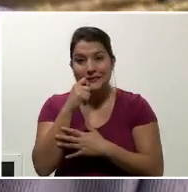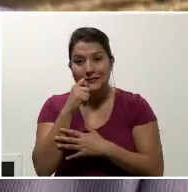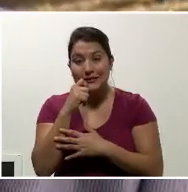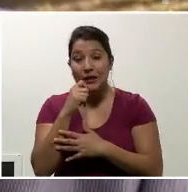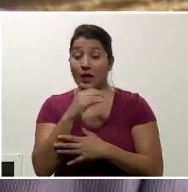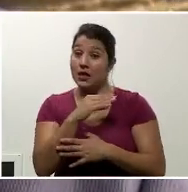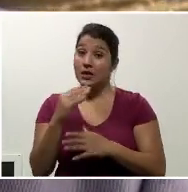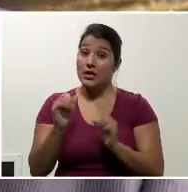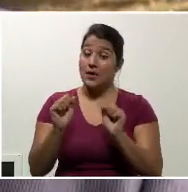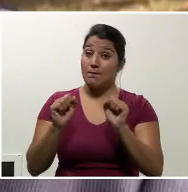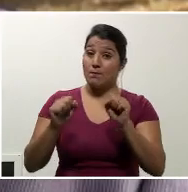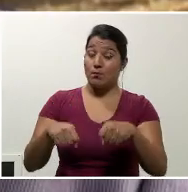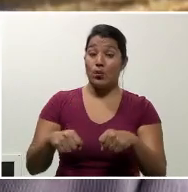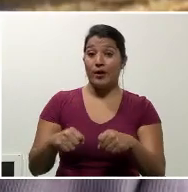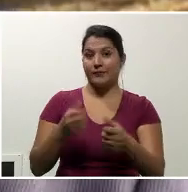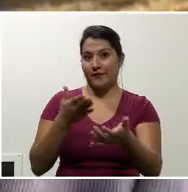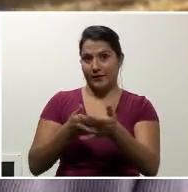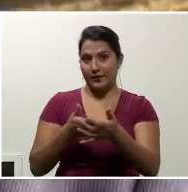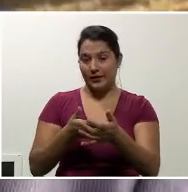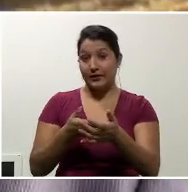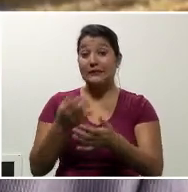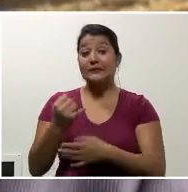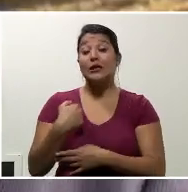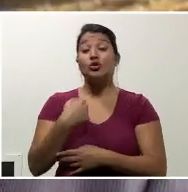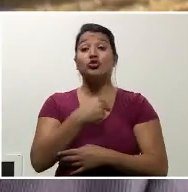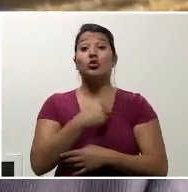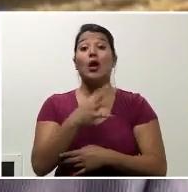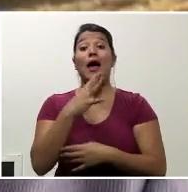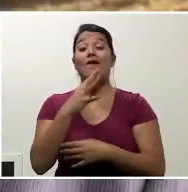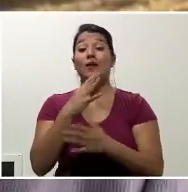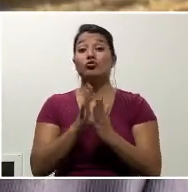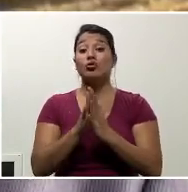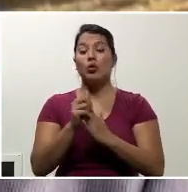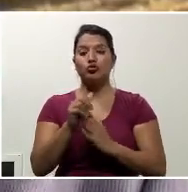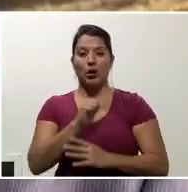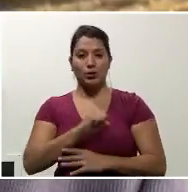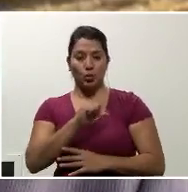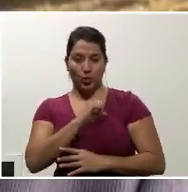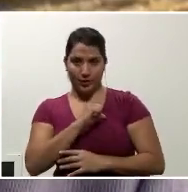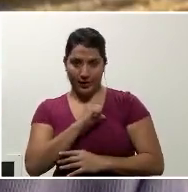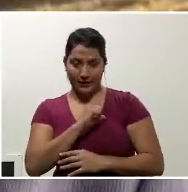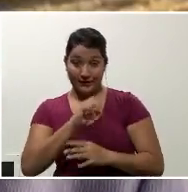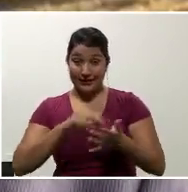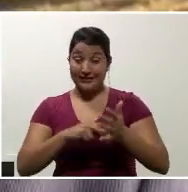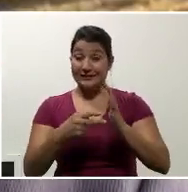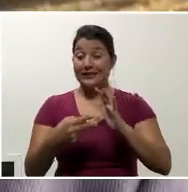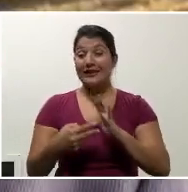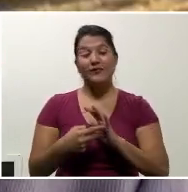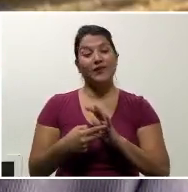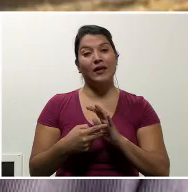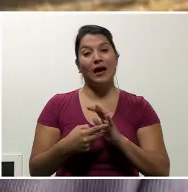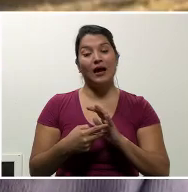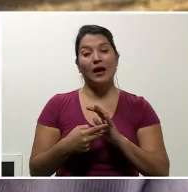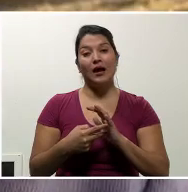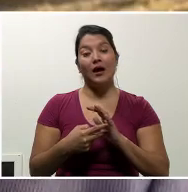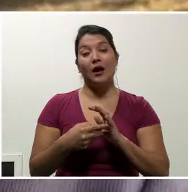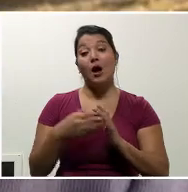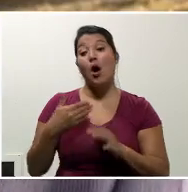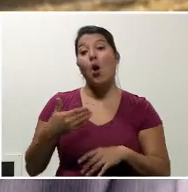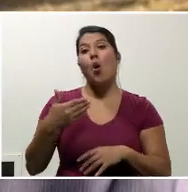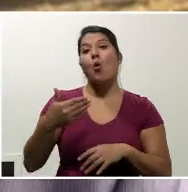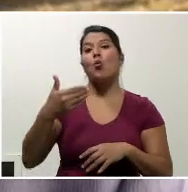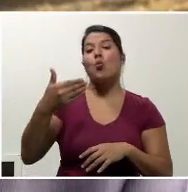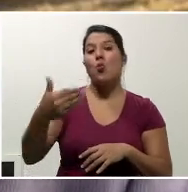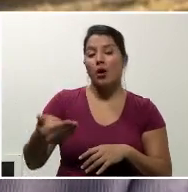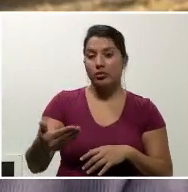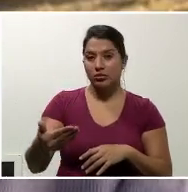confidenciales que puedan ser estado violentados. Si hablamos de abuso de autoridad, estamos hablando del acto en el cual se comete o